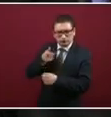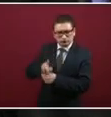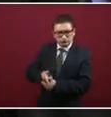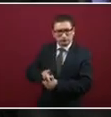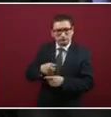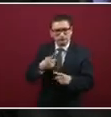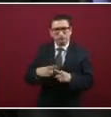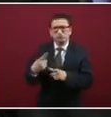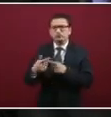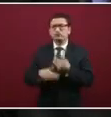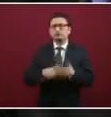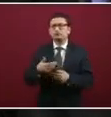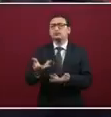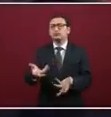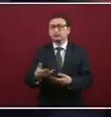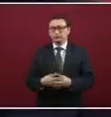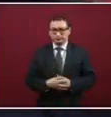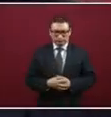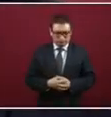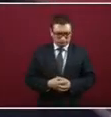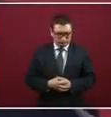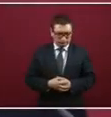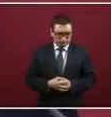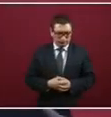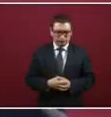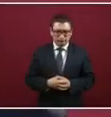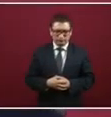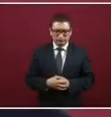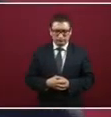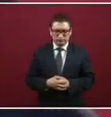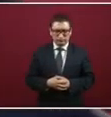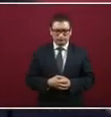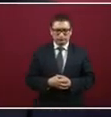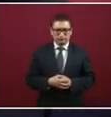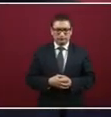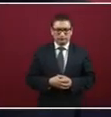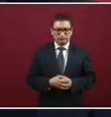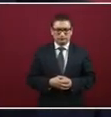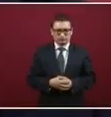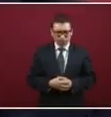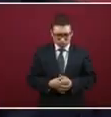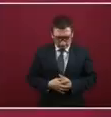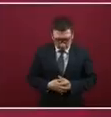tipo de estrategia. Gracias. Bueno, el gobierno,